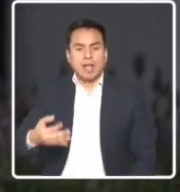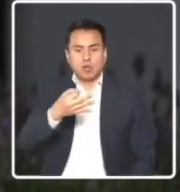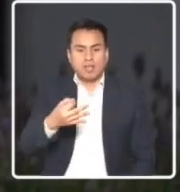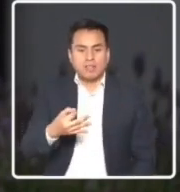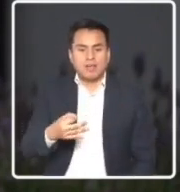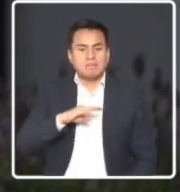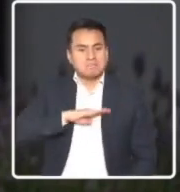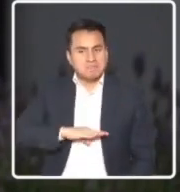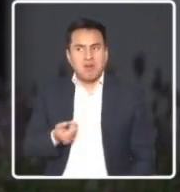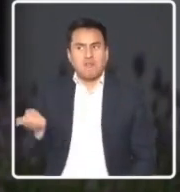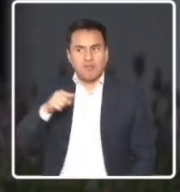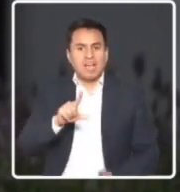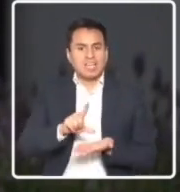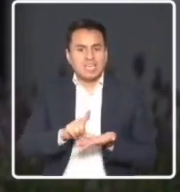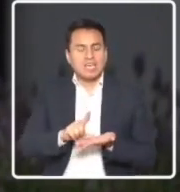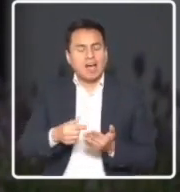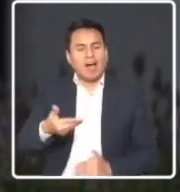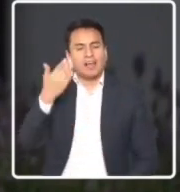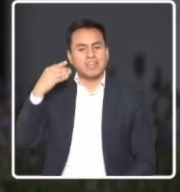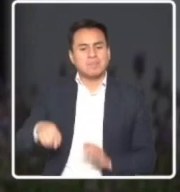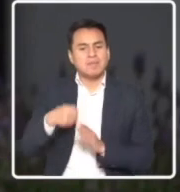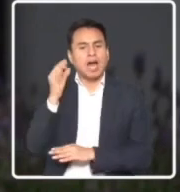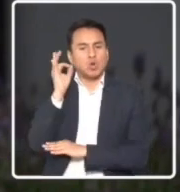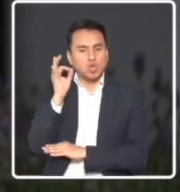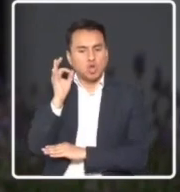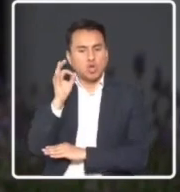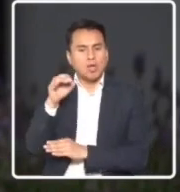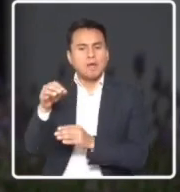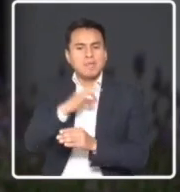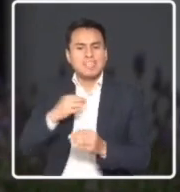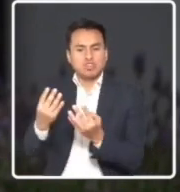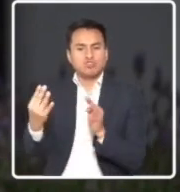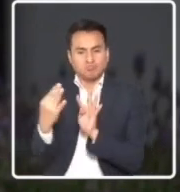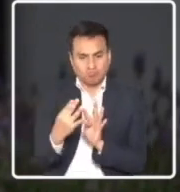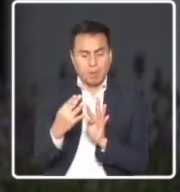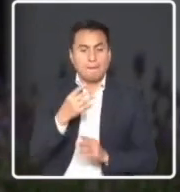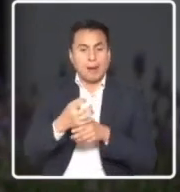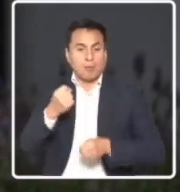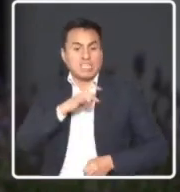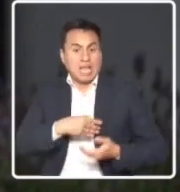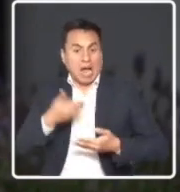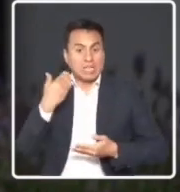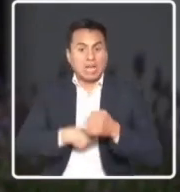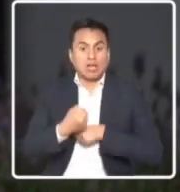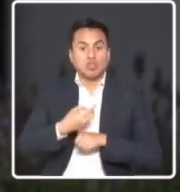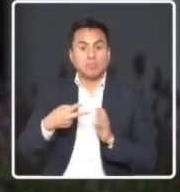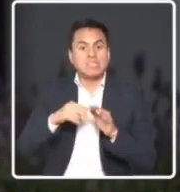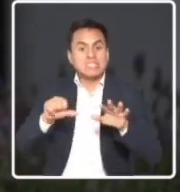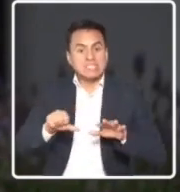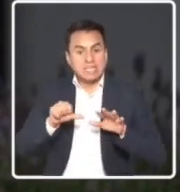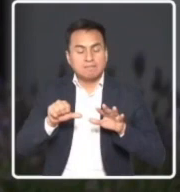es una gran satisfacción volver aquí. Estuve en la primera reunión biministerial de Paraguay y Chile en el año